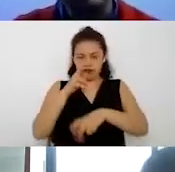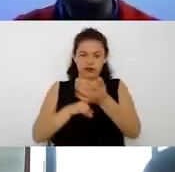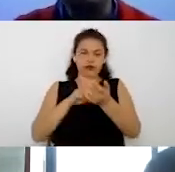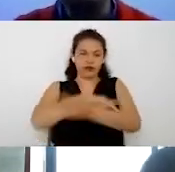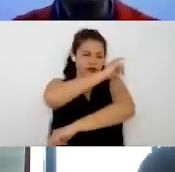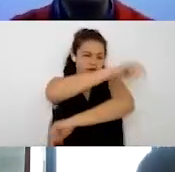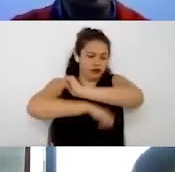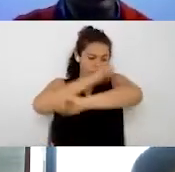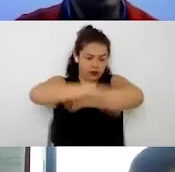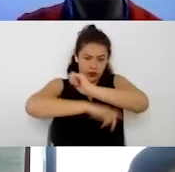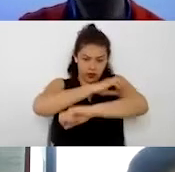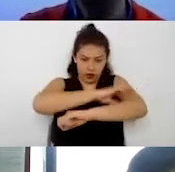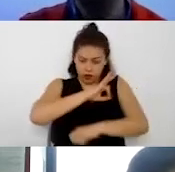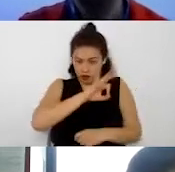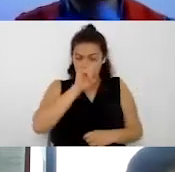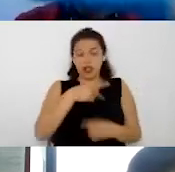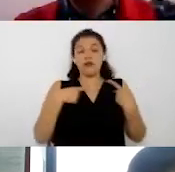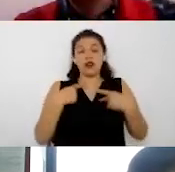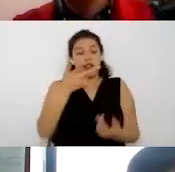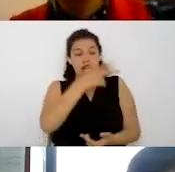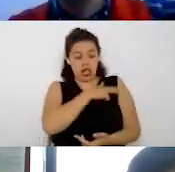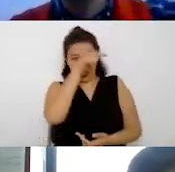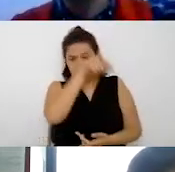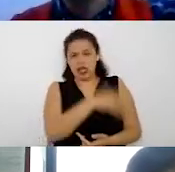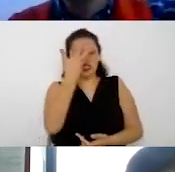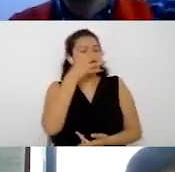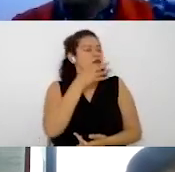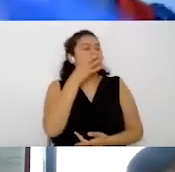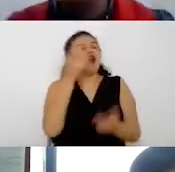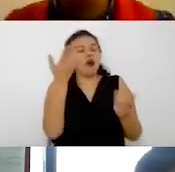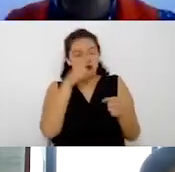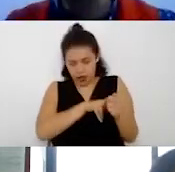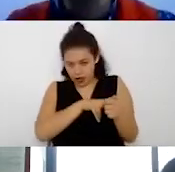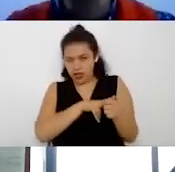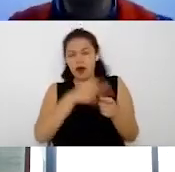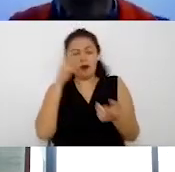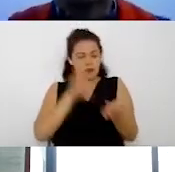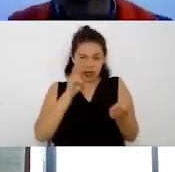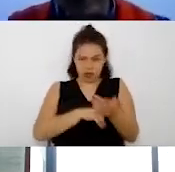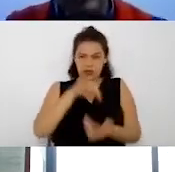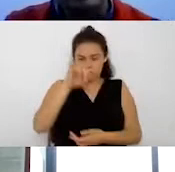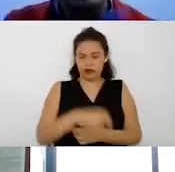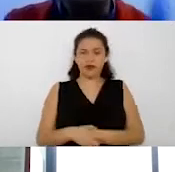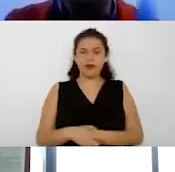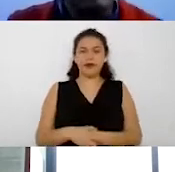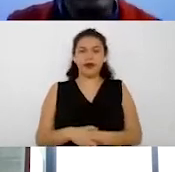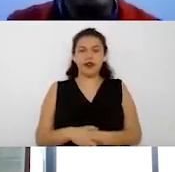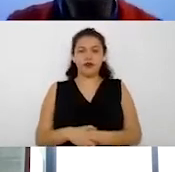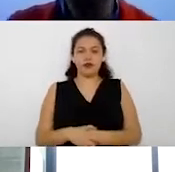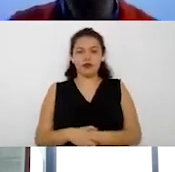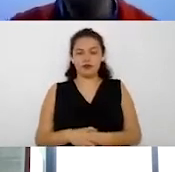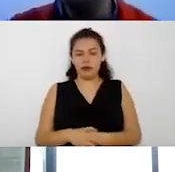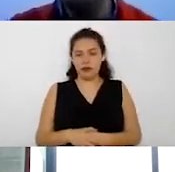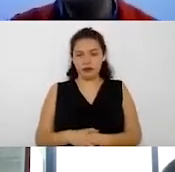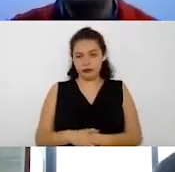Sí. Si mi víctima está a 5 minutos de un hospital, ¿es válido hacerlo? Sí. Sin embargo,